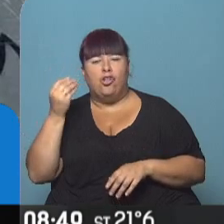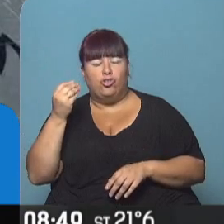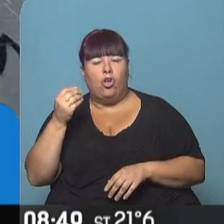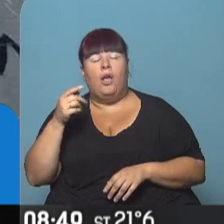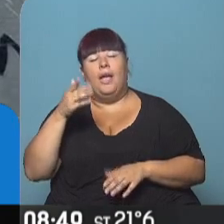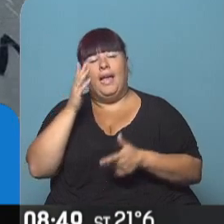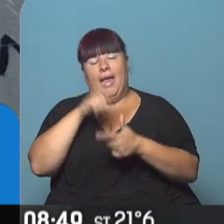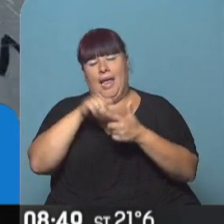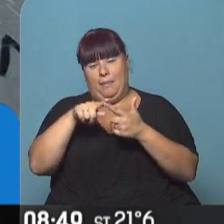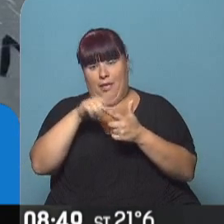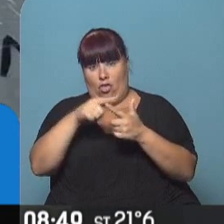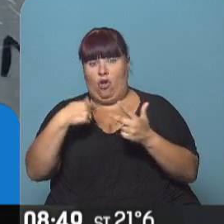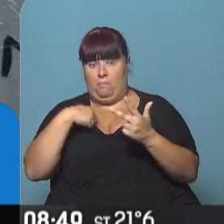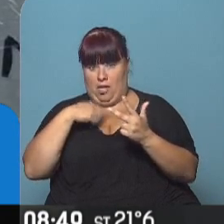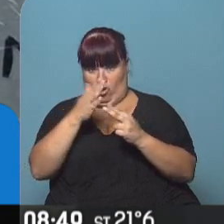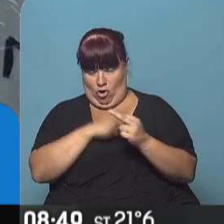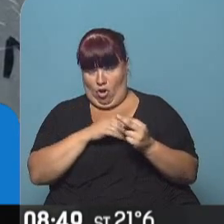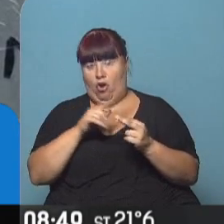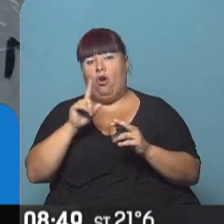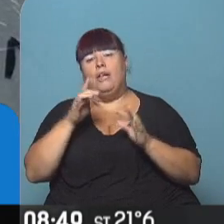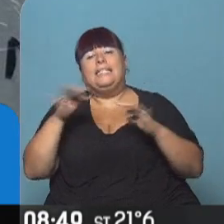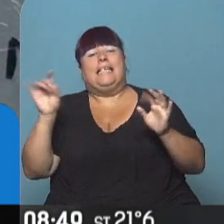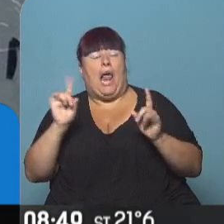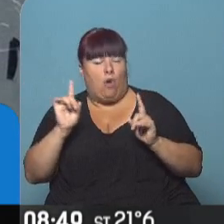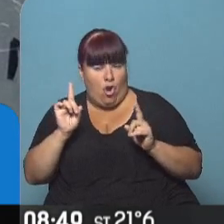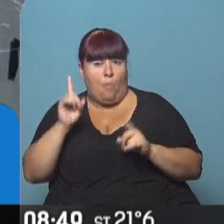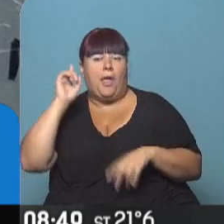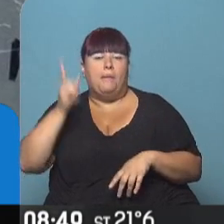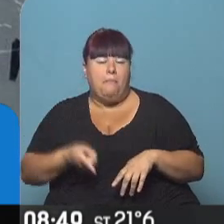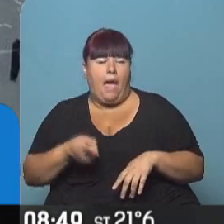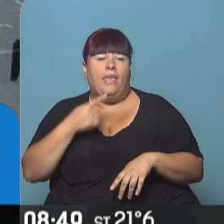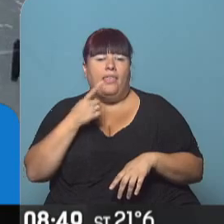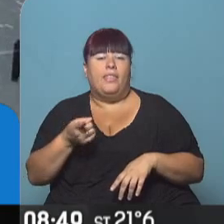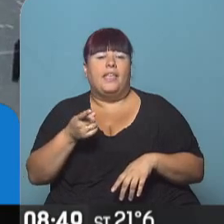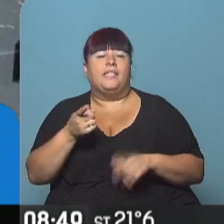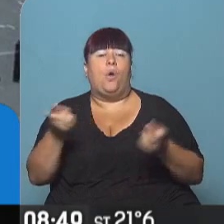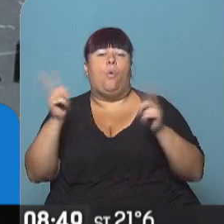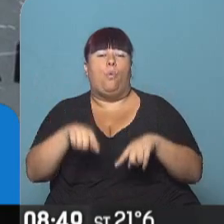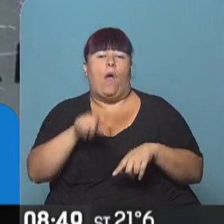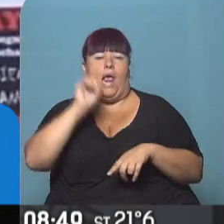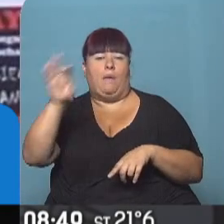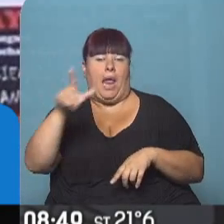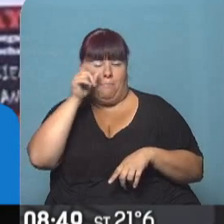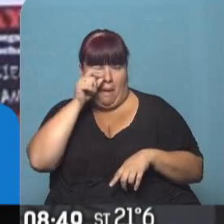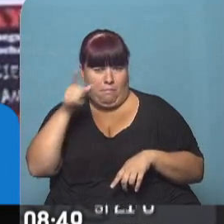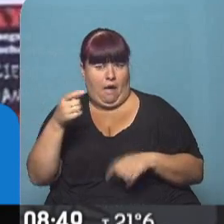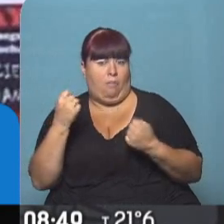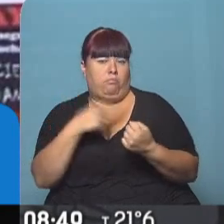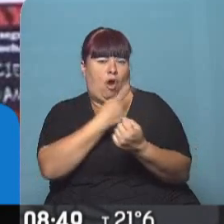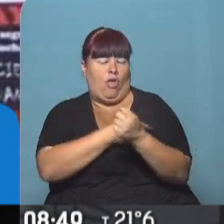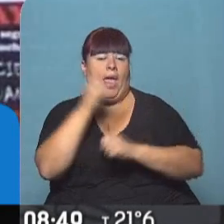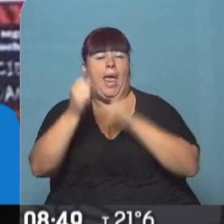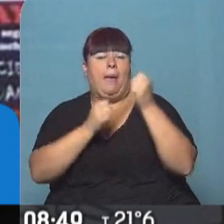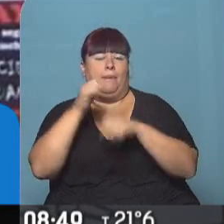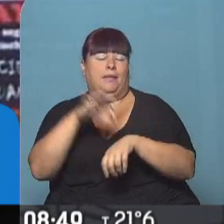El del medio y el chiquito están conmigo, no a salvo, porque hay una orden que ordena restituirlos a este progenitor, que es poderoso, que es un empresario